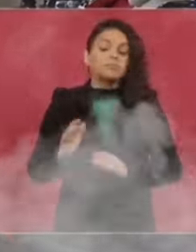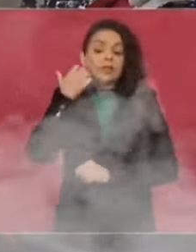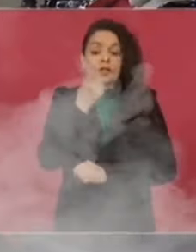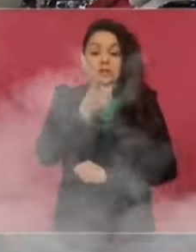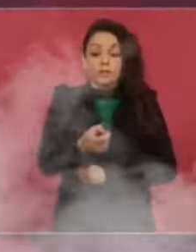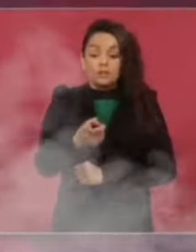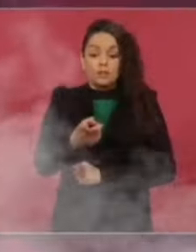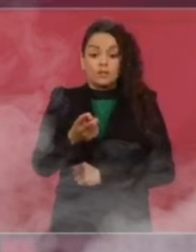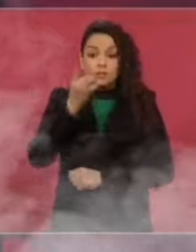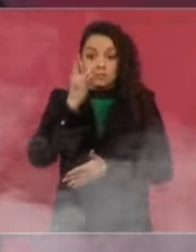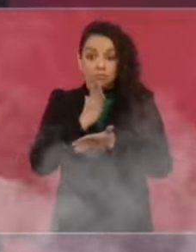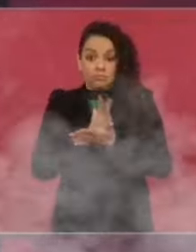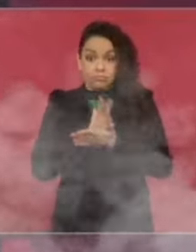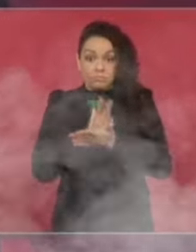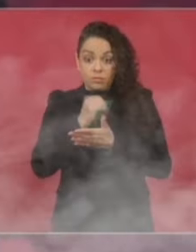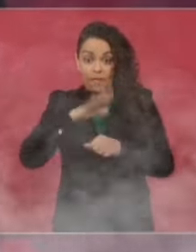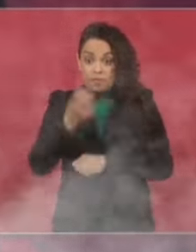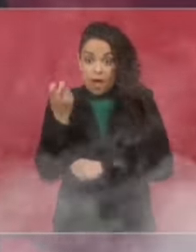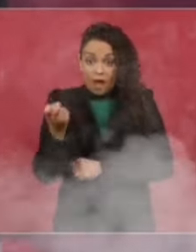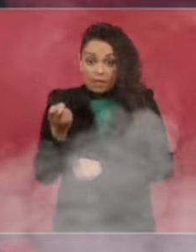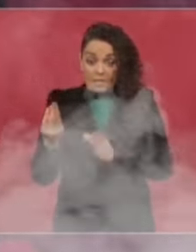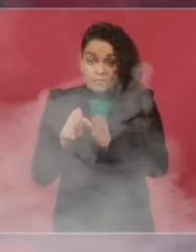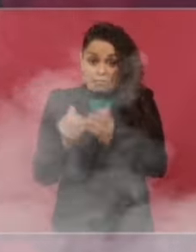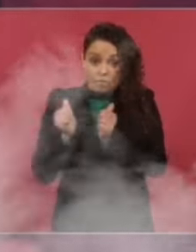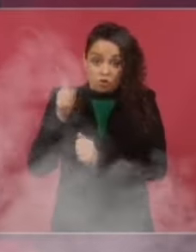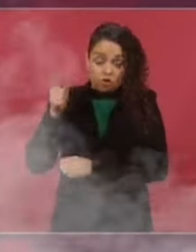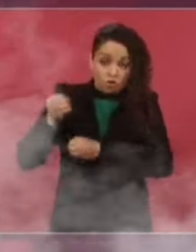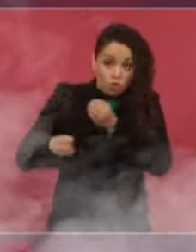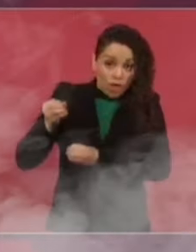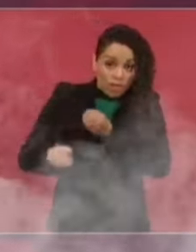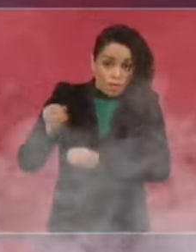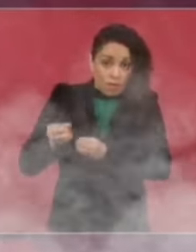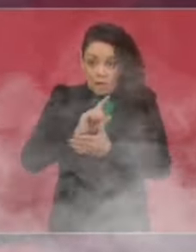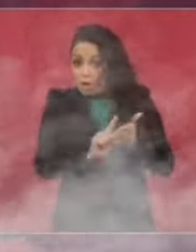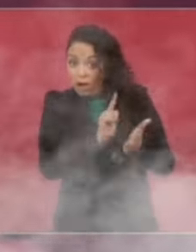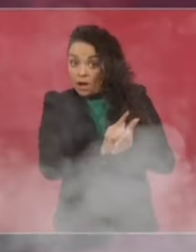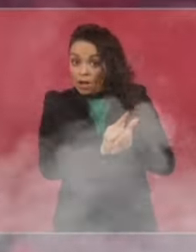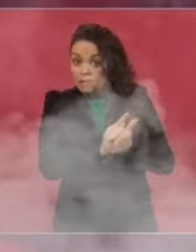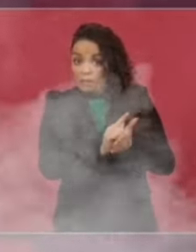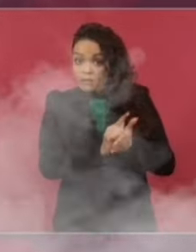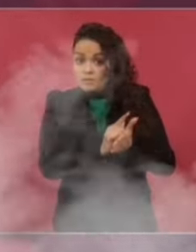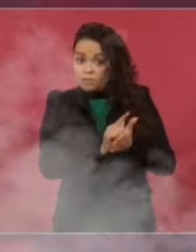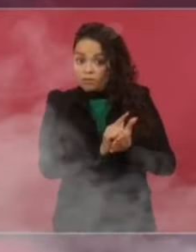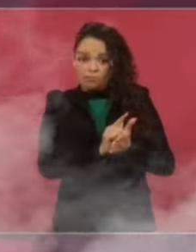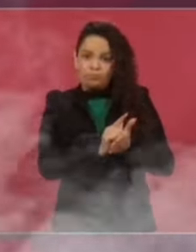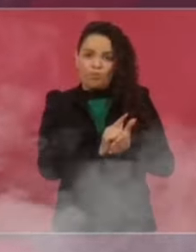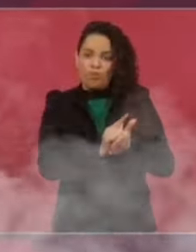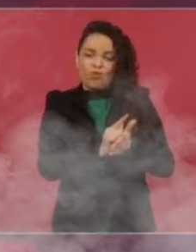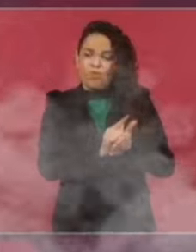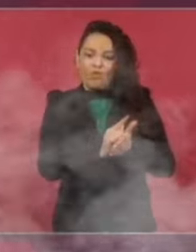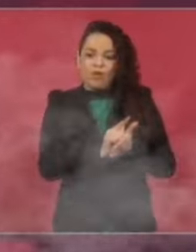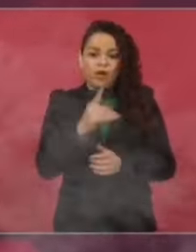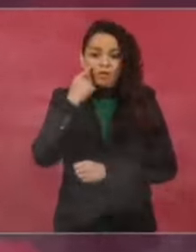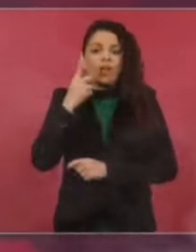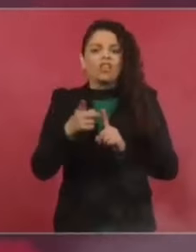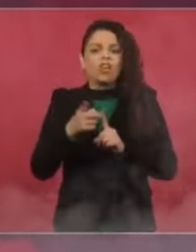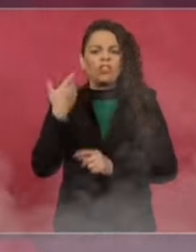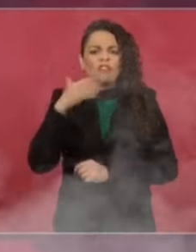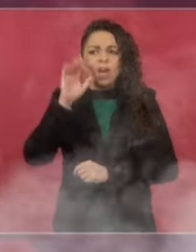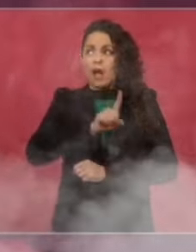más legal o jurídico. No es que, a ver, el hecho se dio en Baja